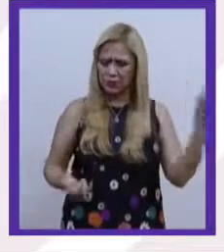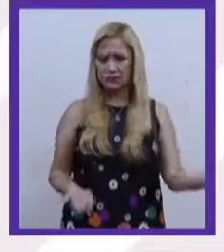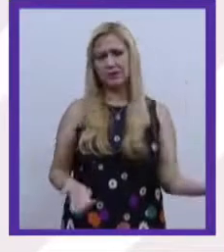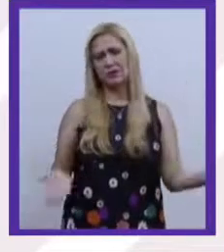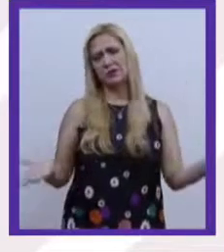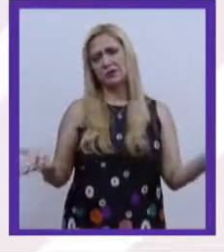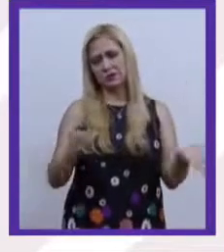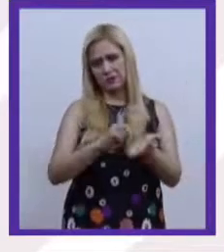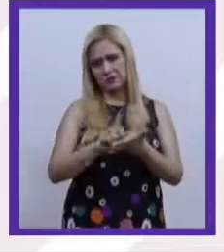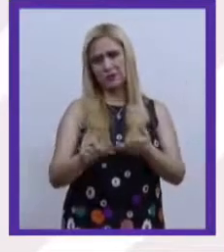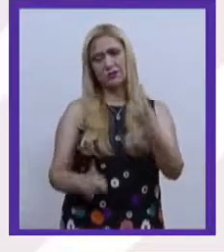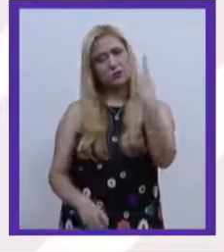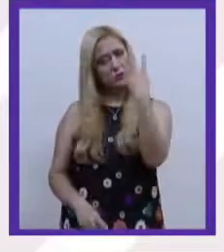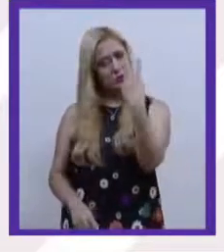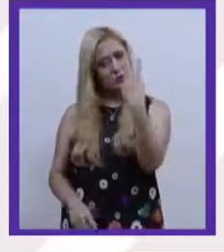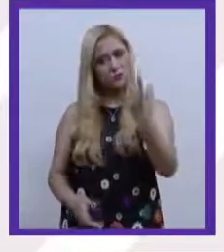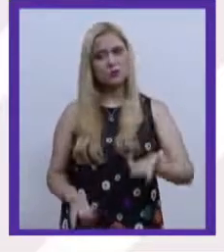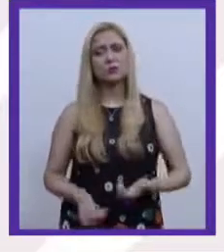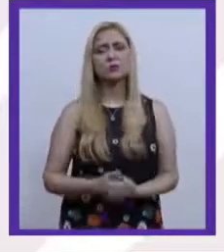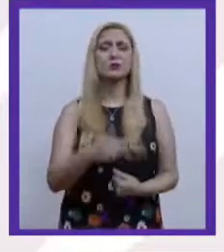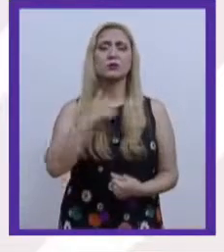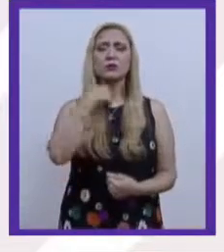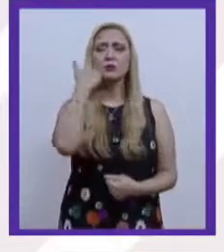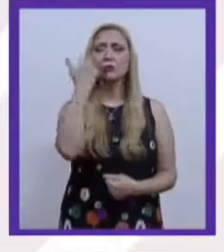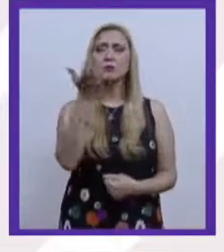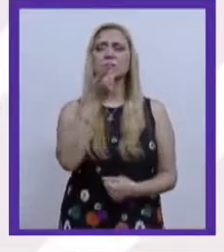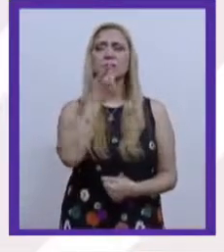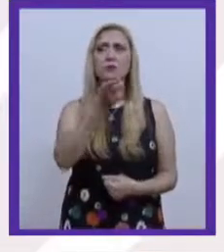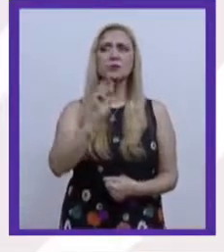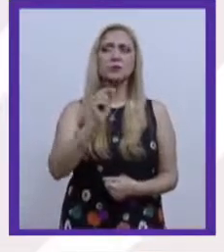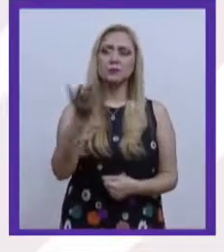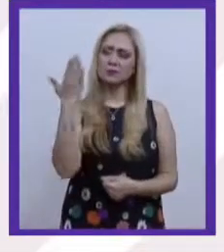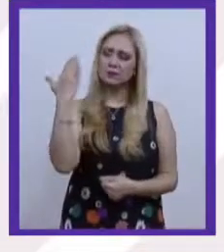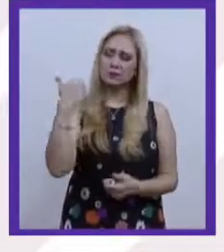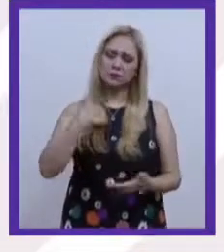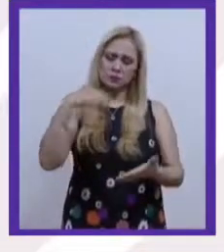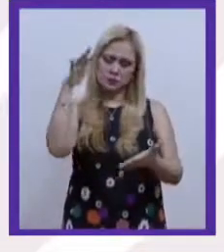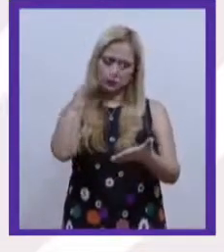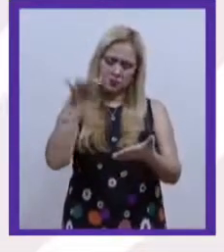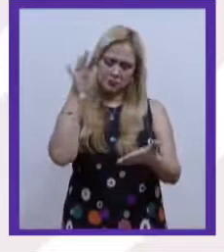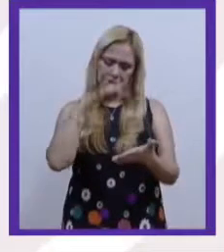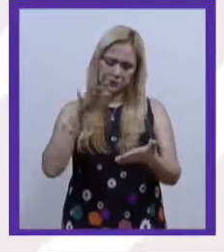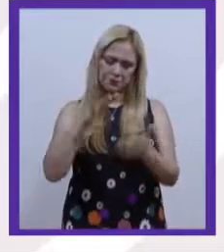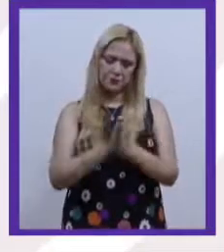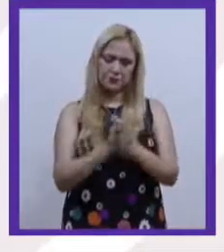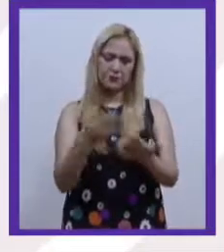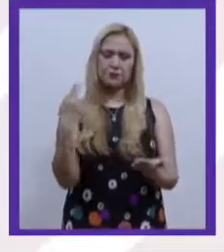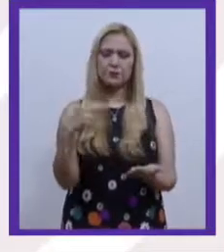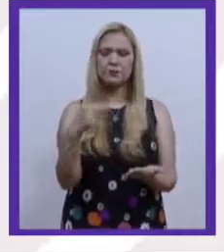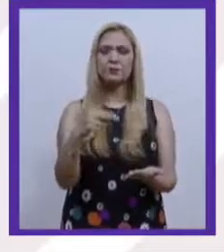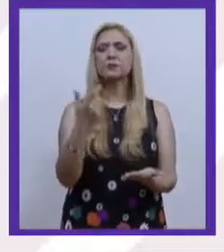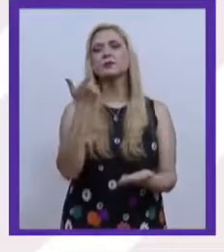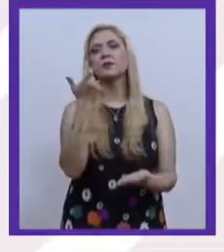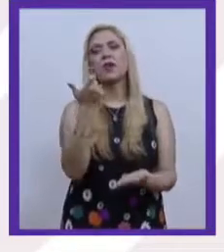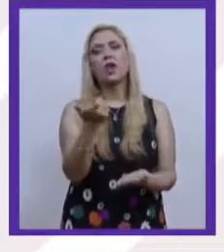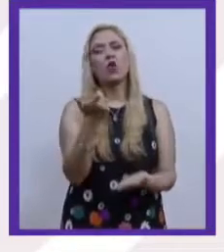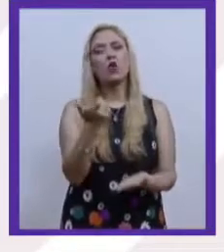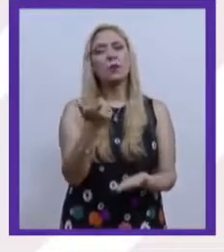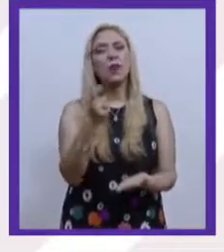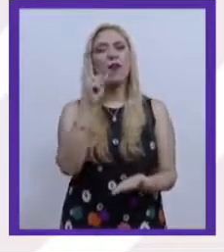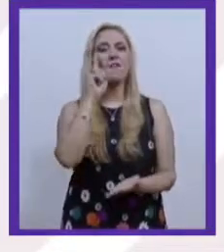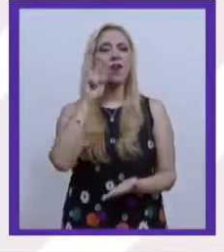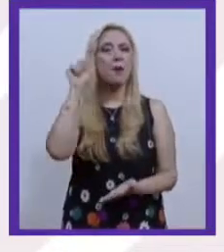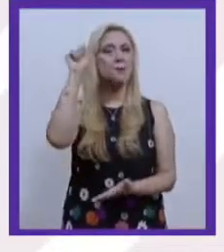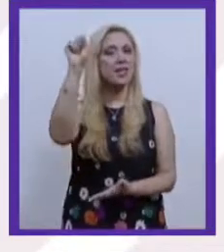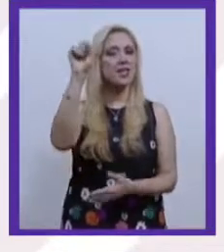trabajadores. Y yo con lo que quiero concluir es que hace algún tiempo leía justamente un libro que se llama Economía Feminista y hablaban